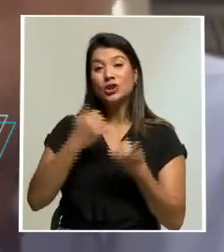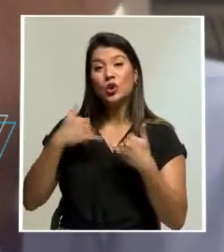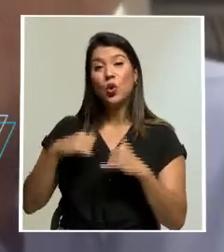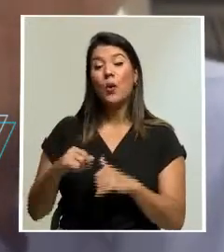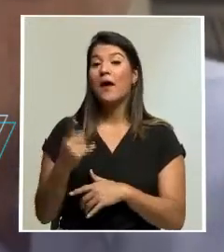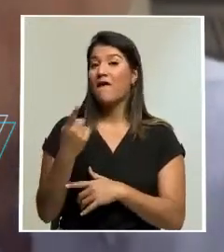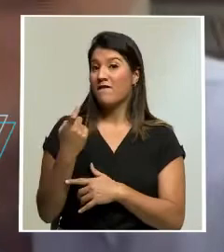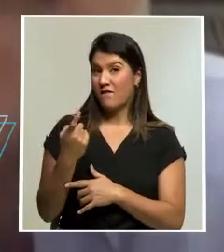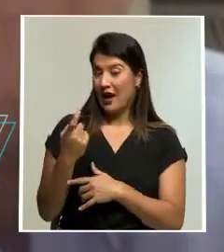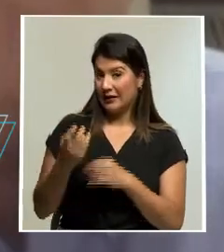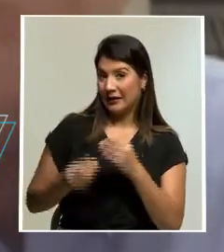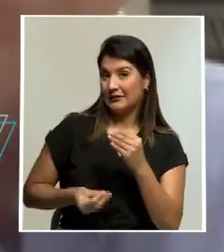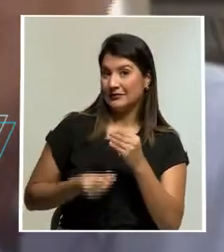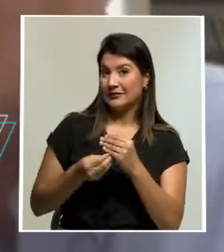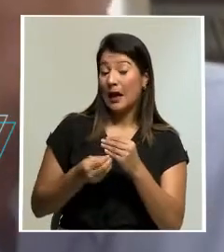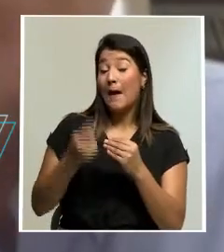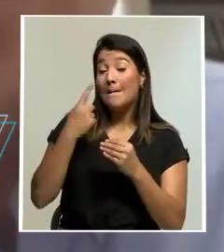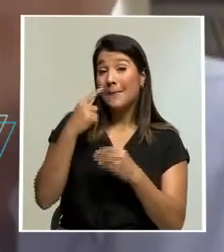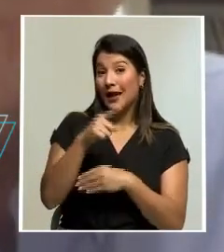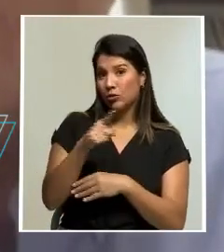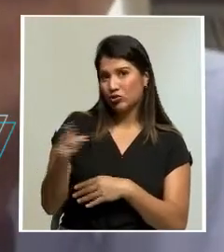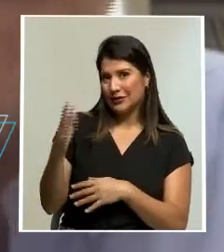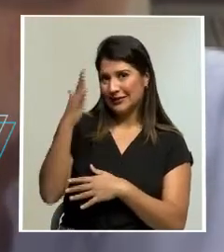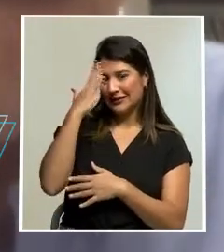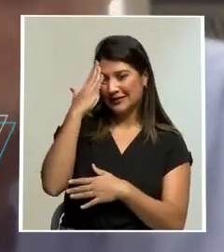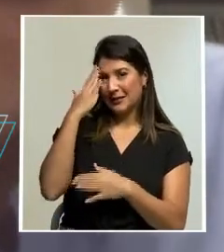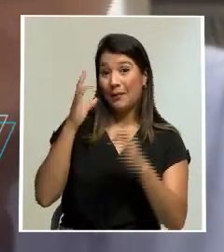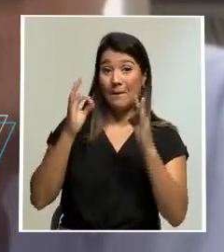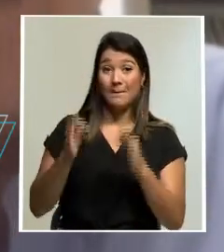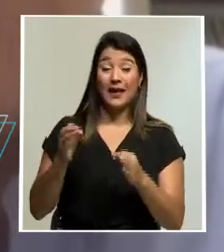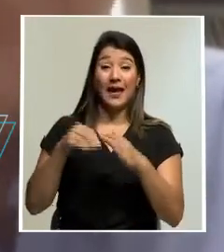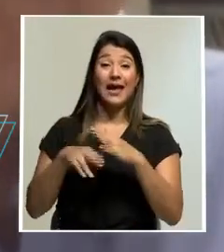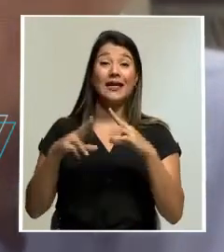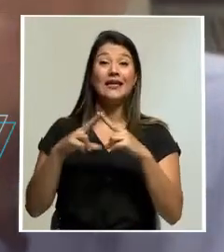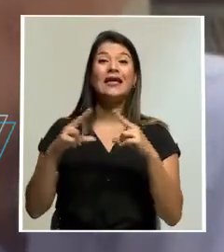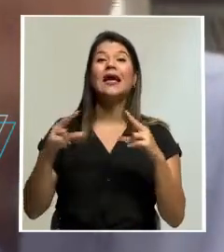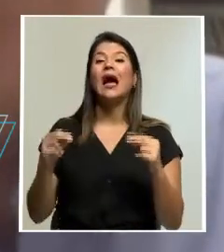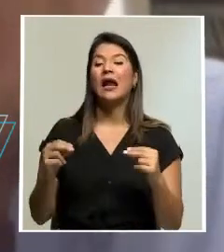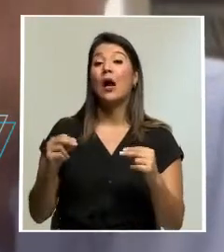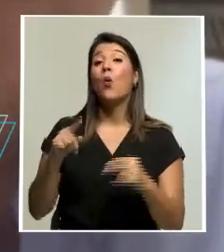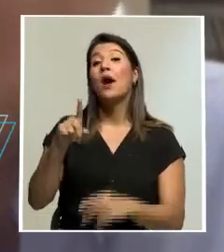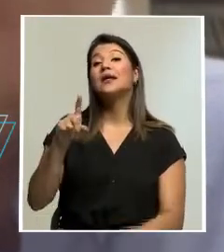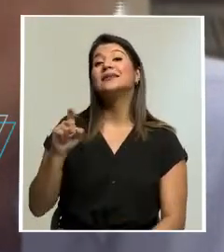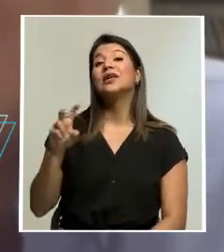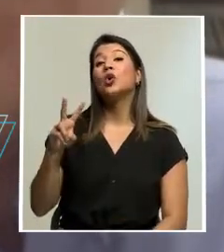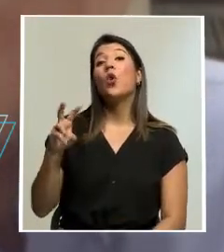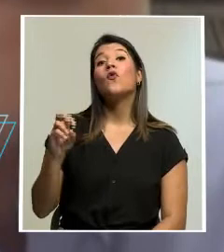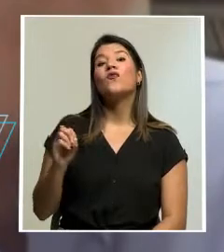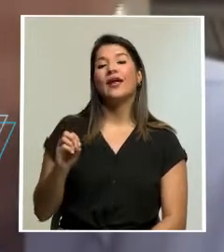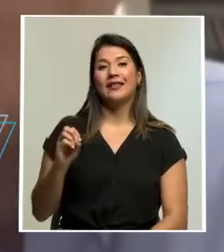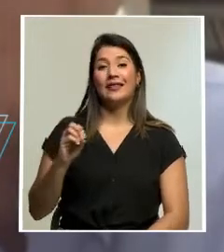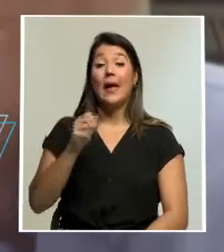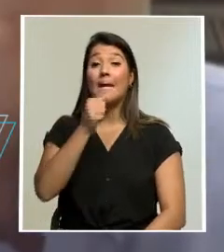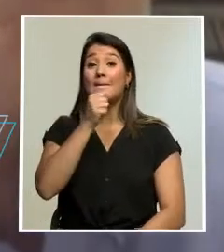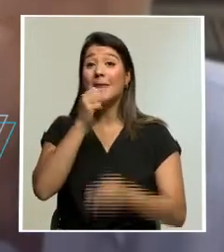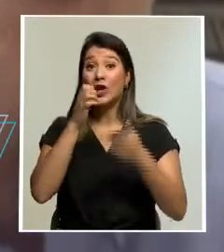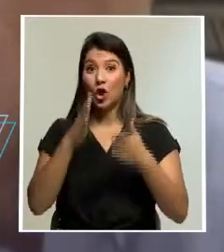para actualizar a la audiencia costarricense. En Nicaragua hay más de 120 presos políticos.